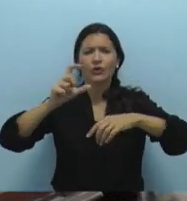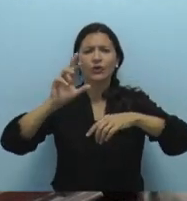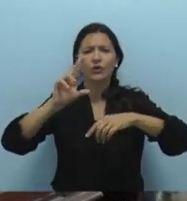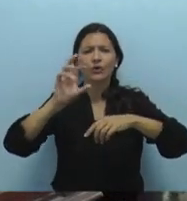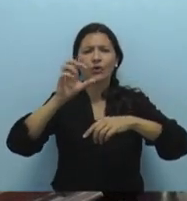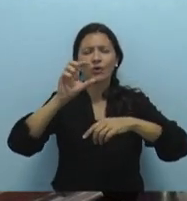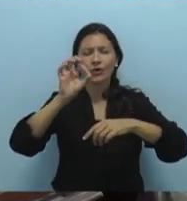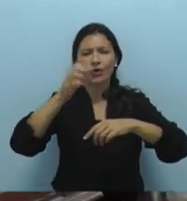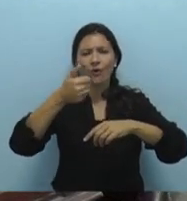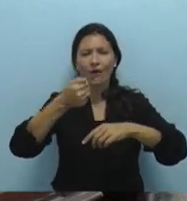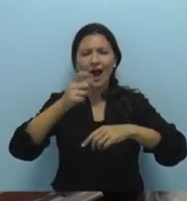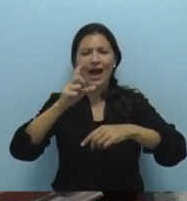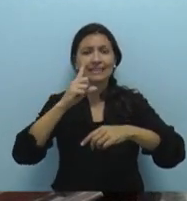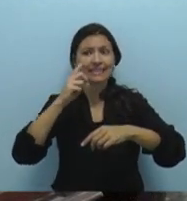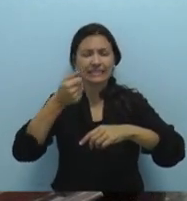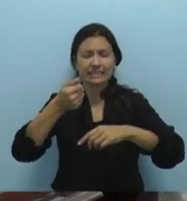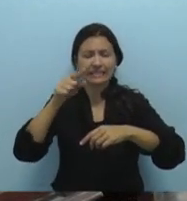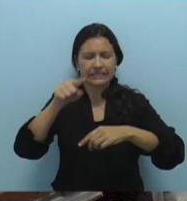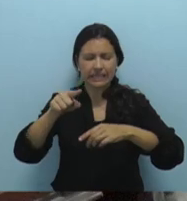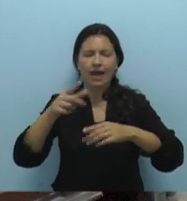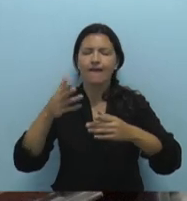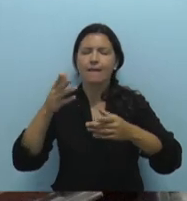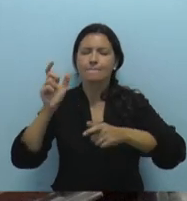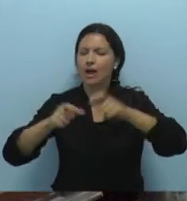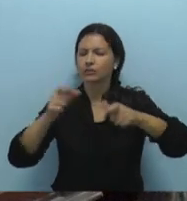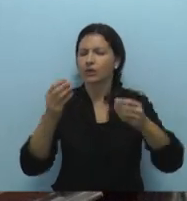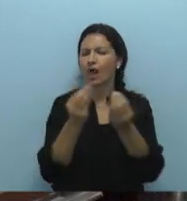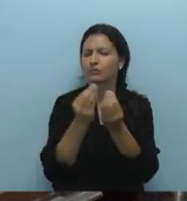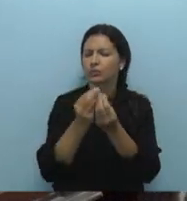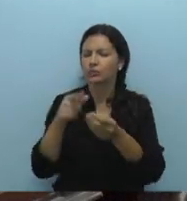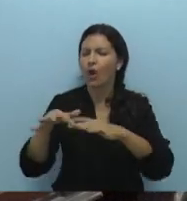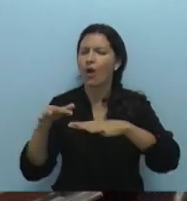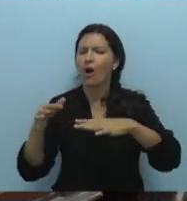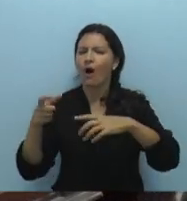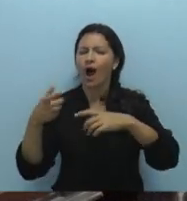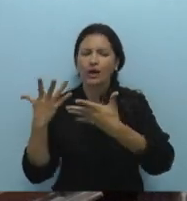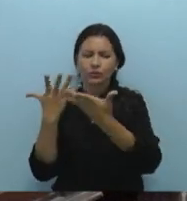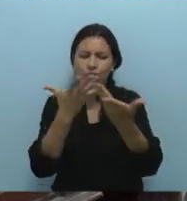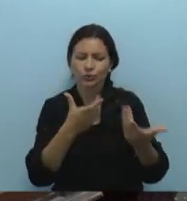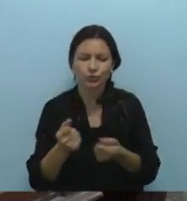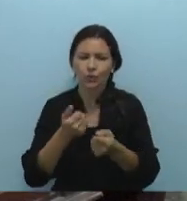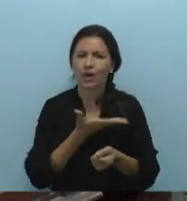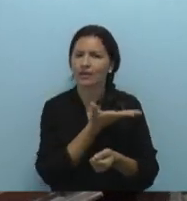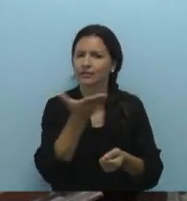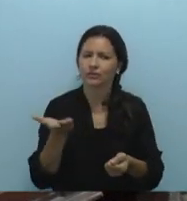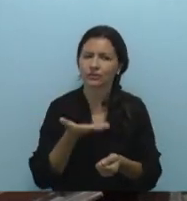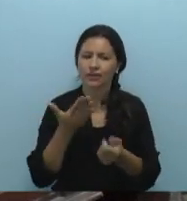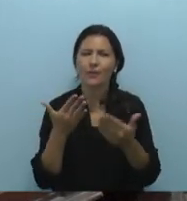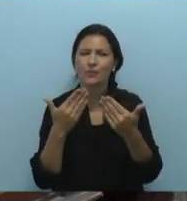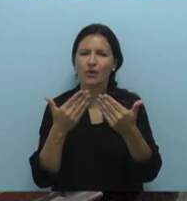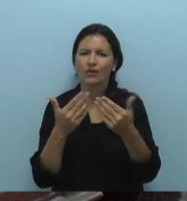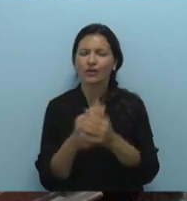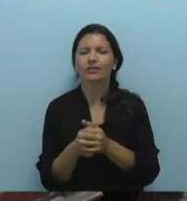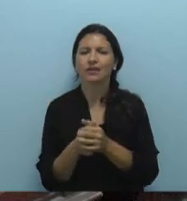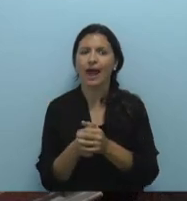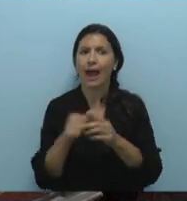de Latinoamérica y tiene un gran compromiso con la sociedad. Así que celebro que podamos, en vísperas de los 100 años, podamos hoy